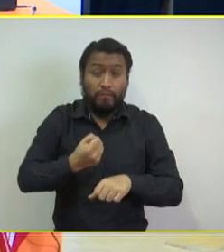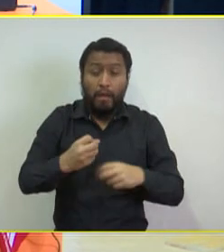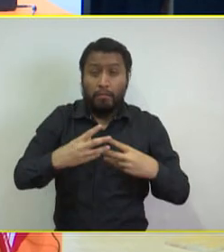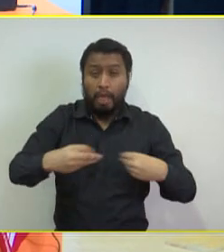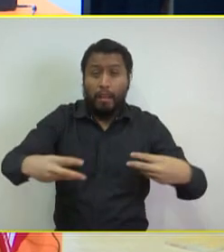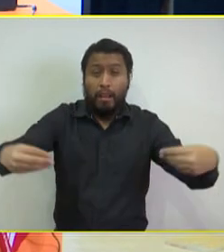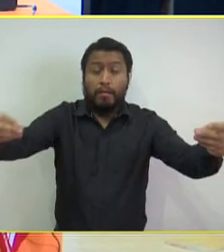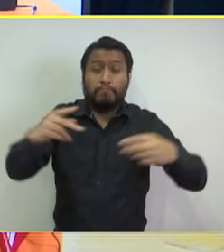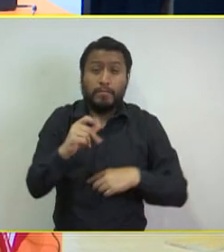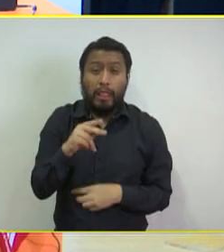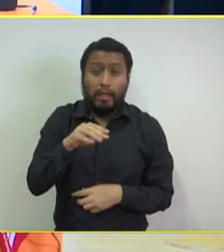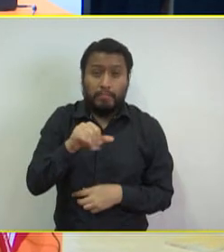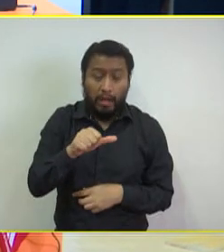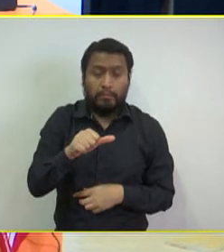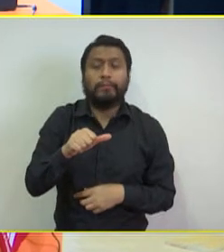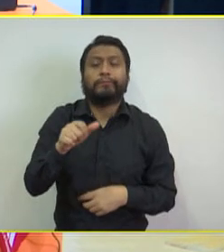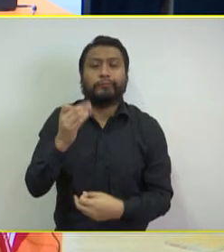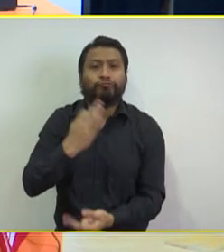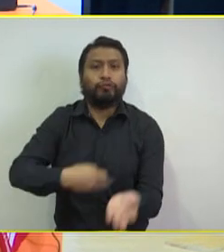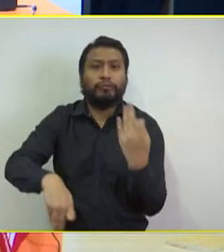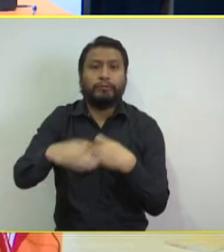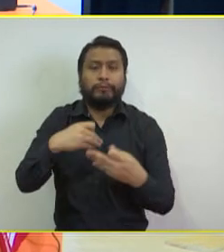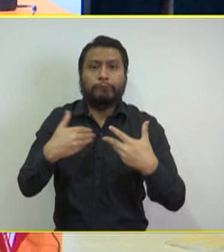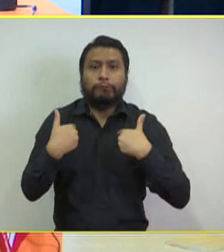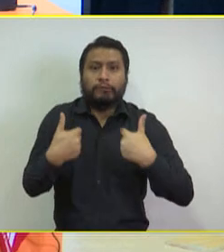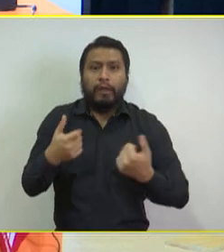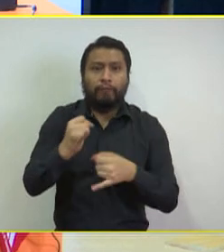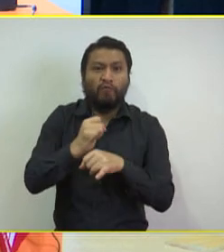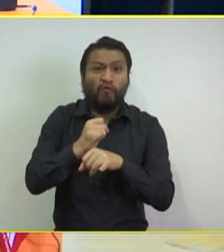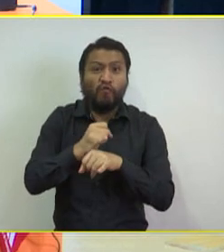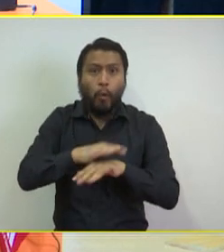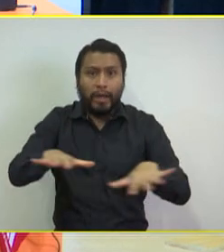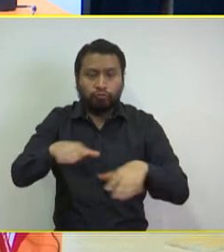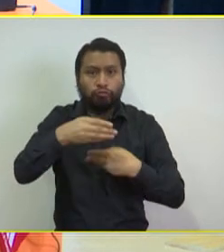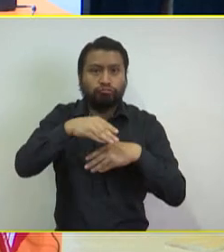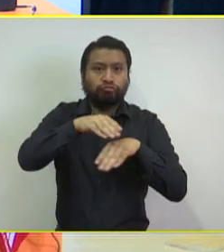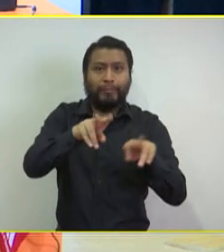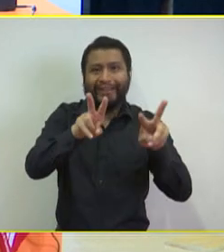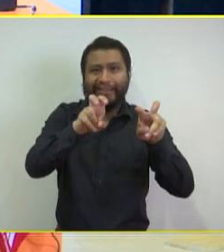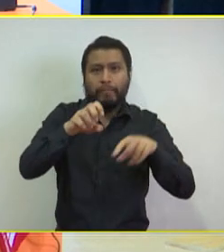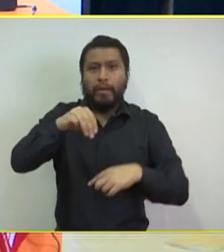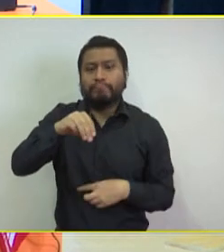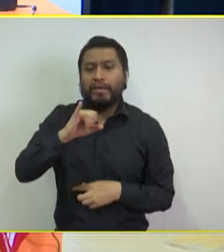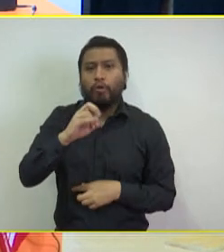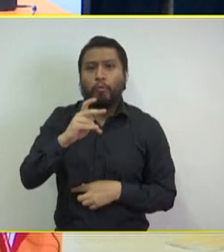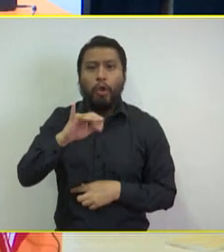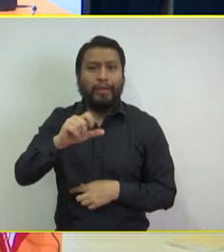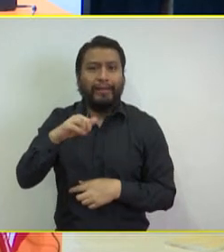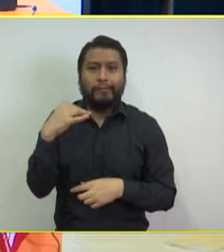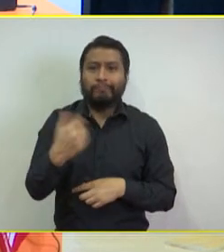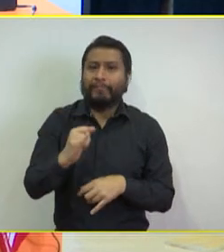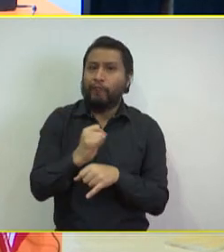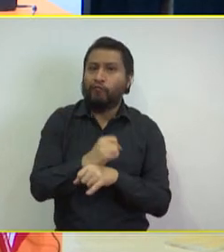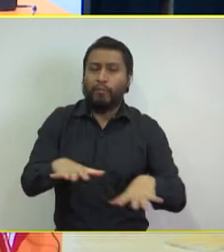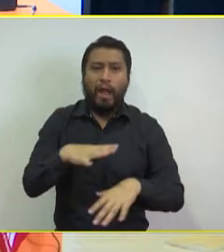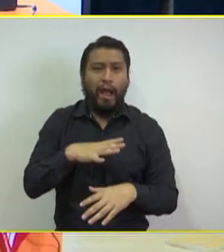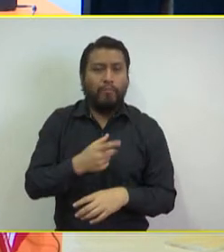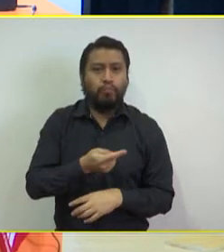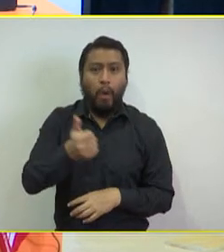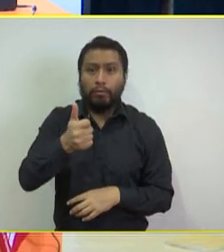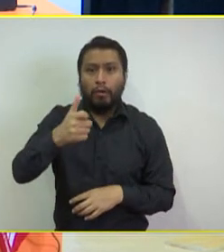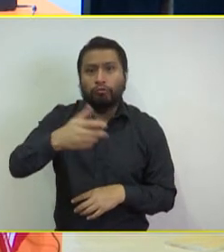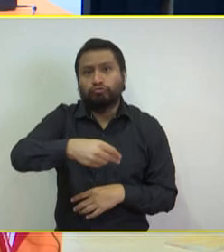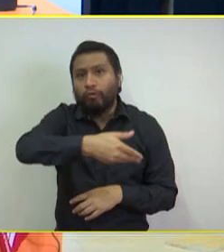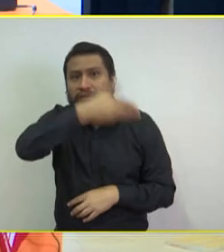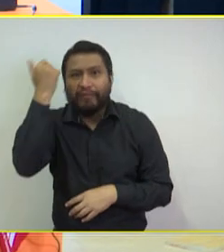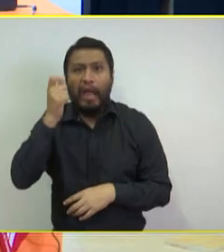de la falta de información que hay sobre los temas de microbiología. No se sabía que es un virus,